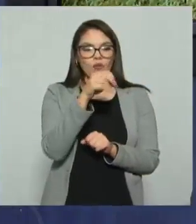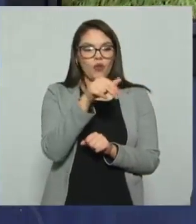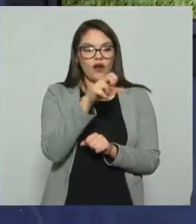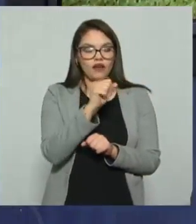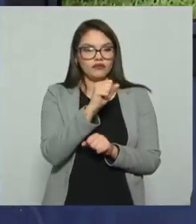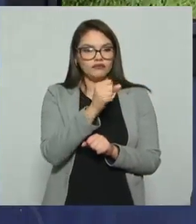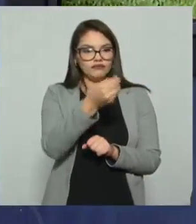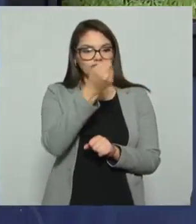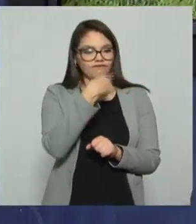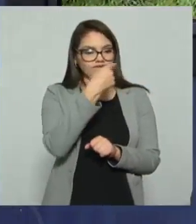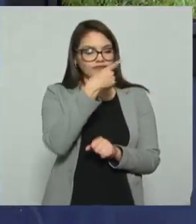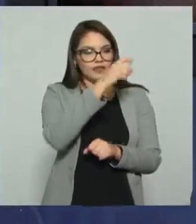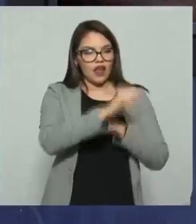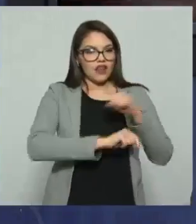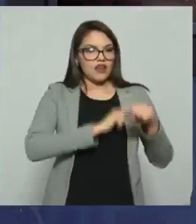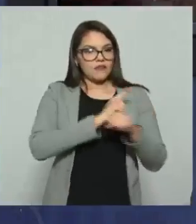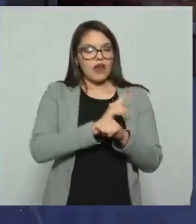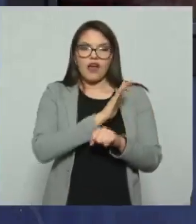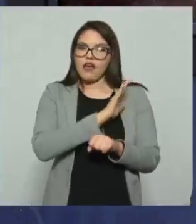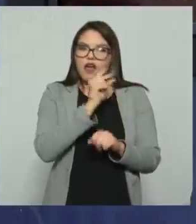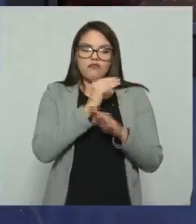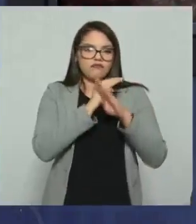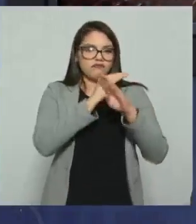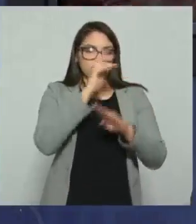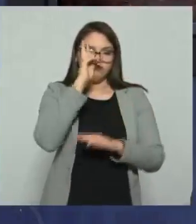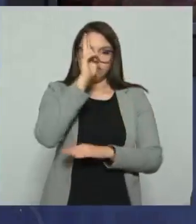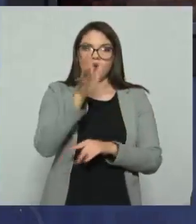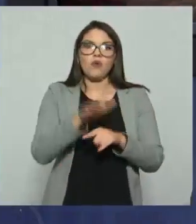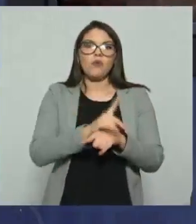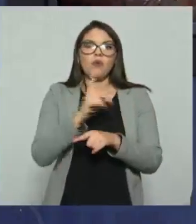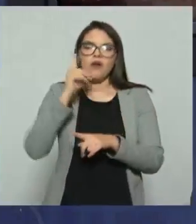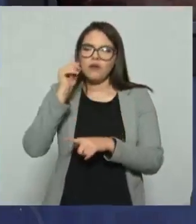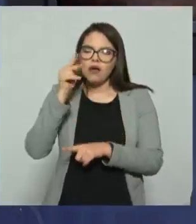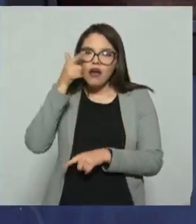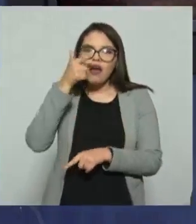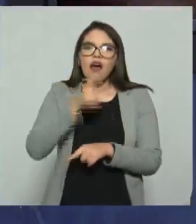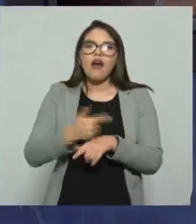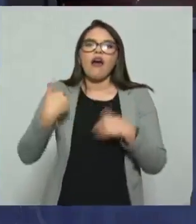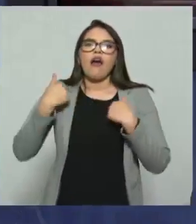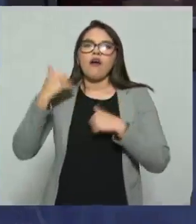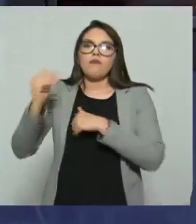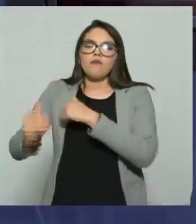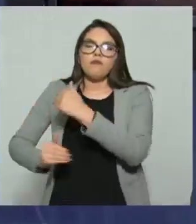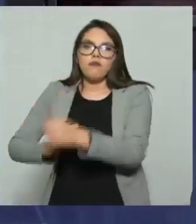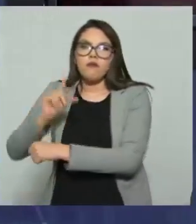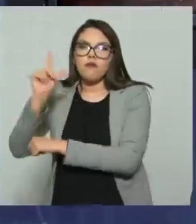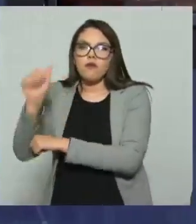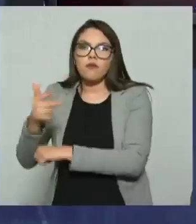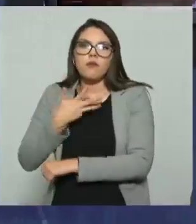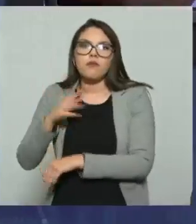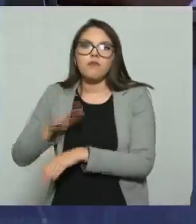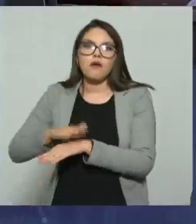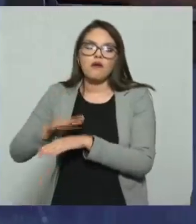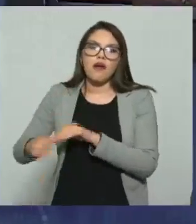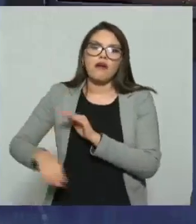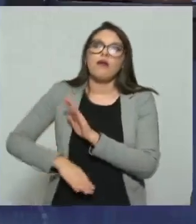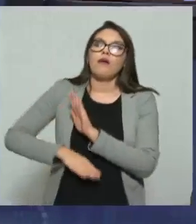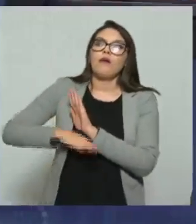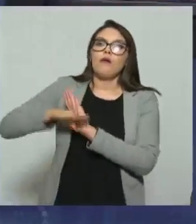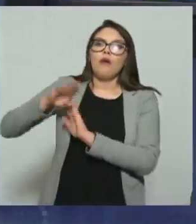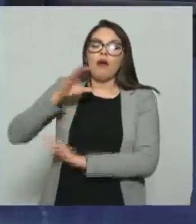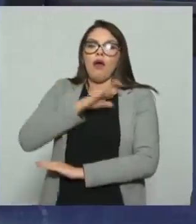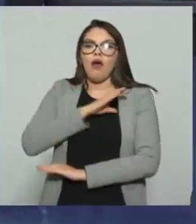los animales porque justamente a largo plazo se comprobó que había un incremento en el índice de cáncer de mama en